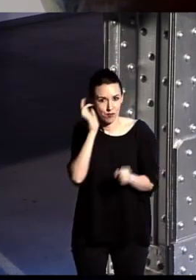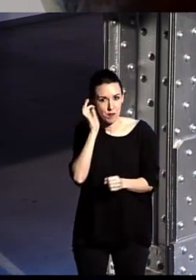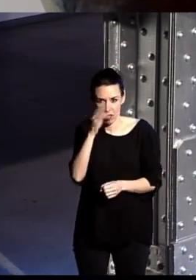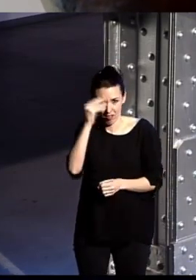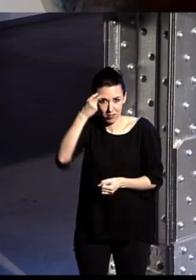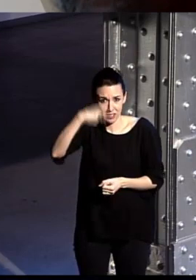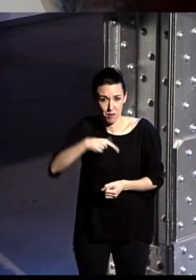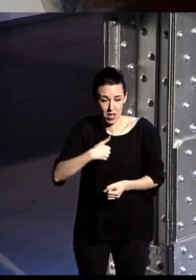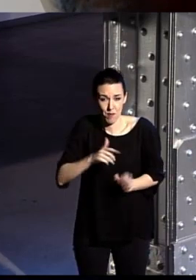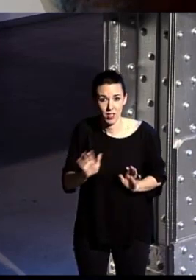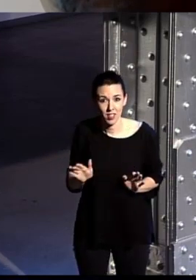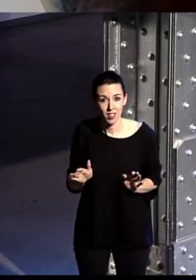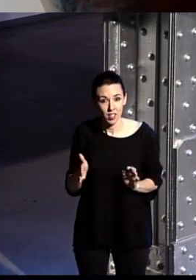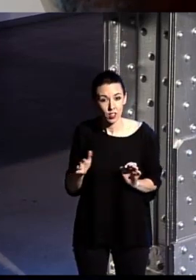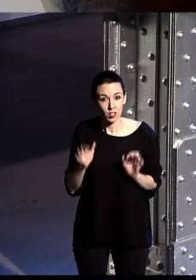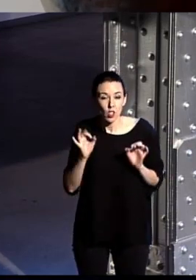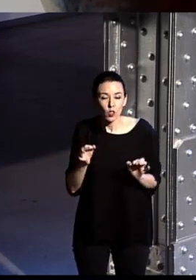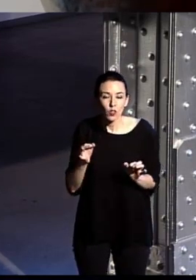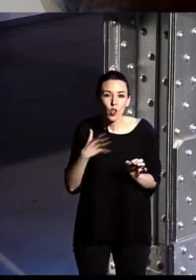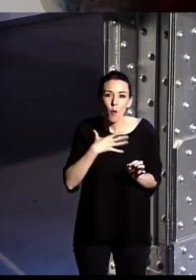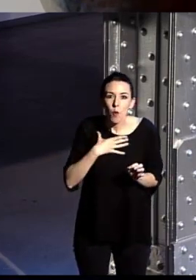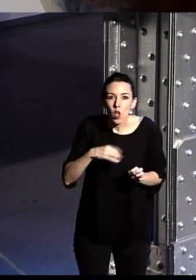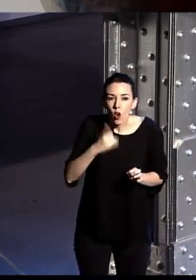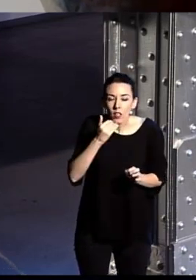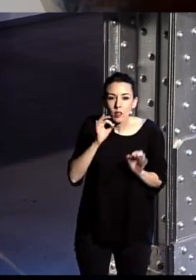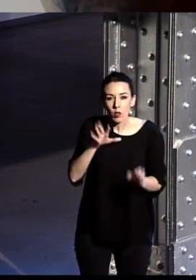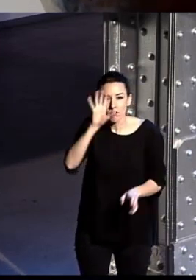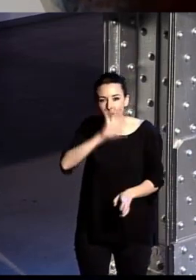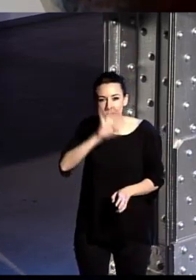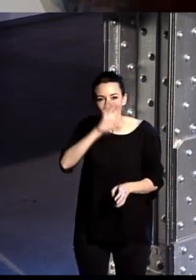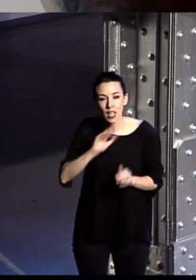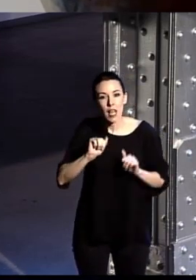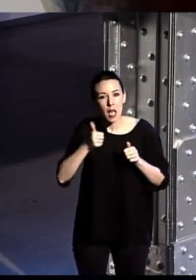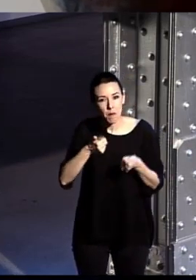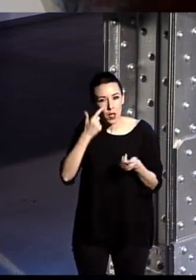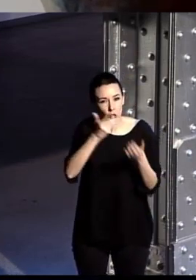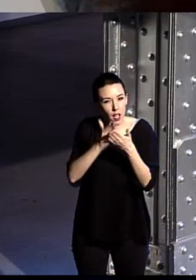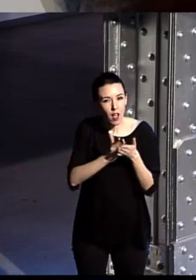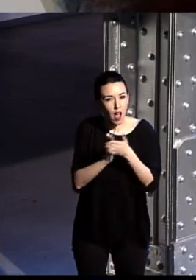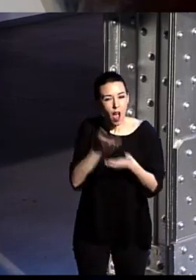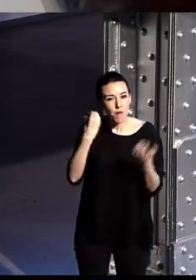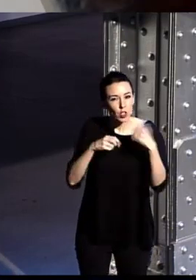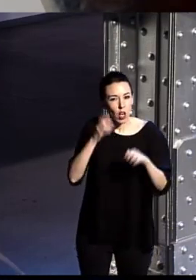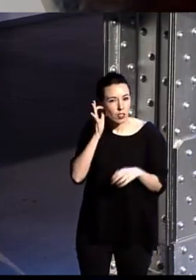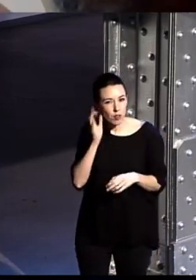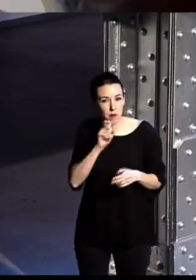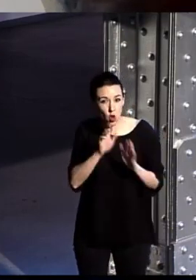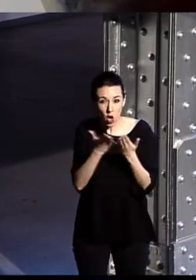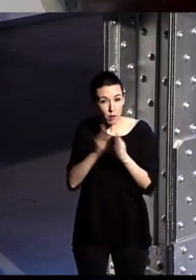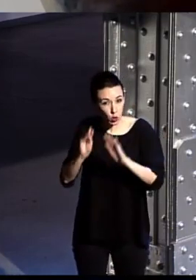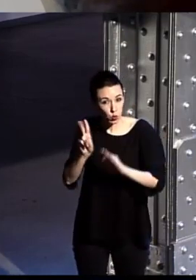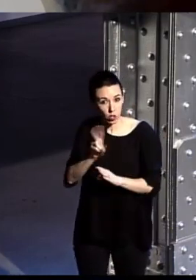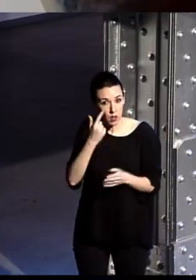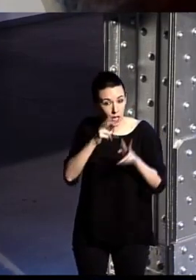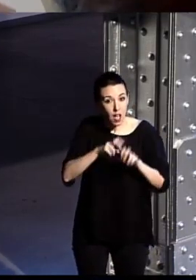femeninos, o a lo mejor precisamente por eso, tuve curiosidad de empezar a estudiarlos. Además, en aquel